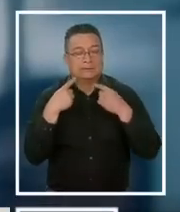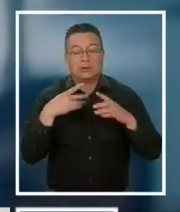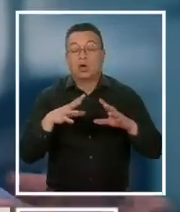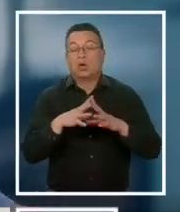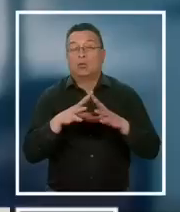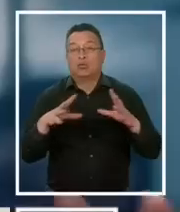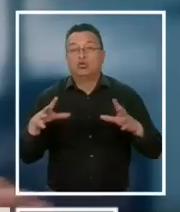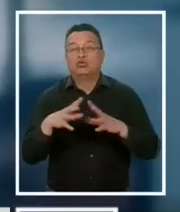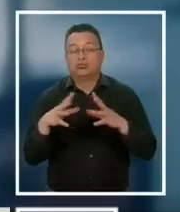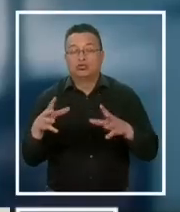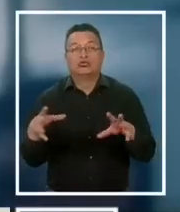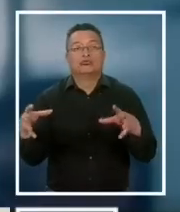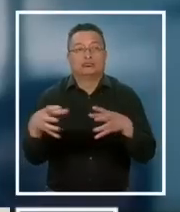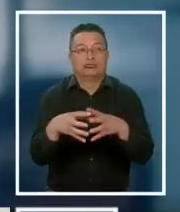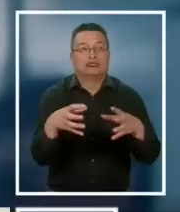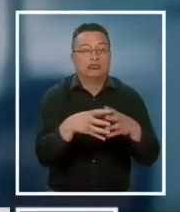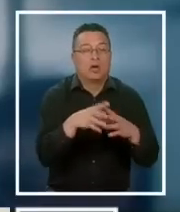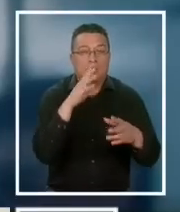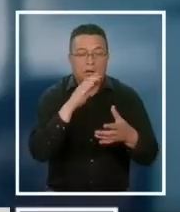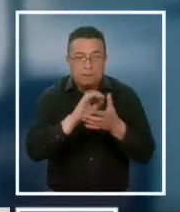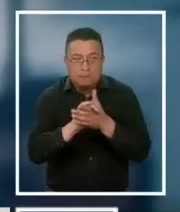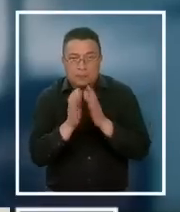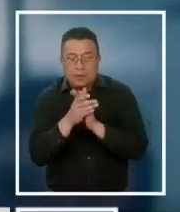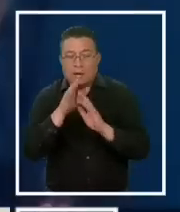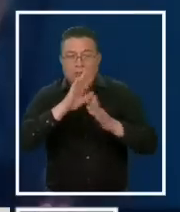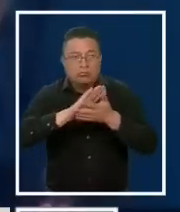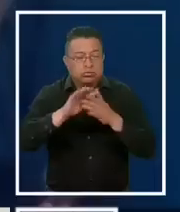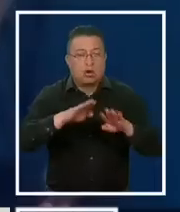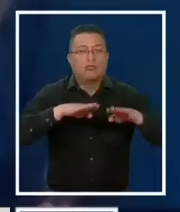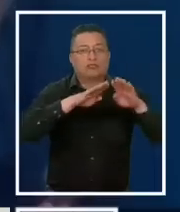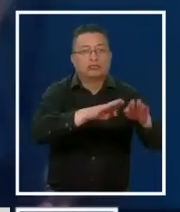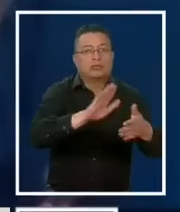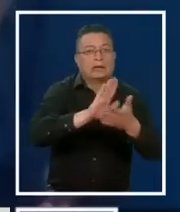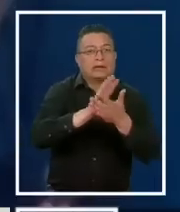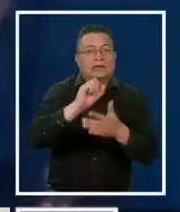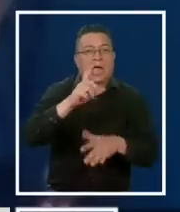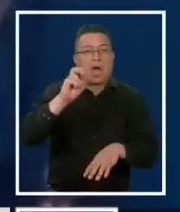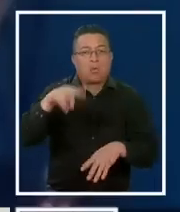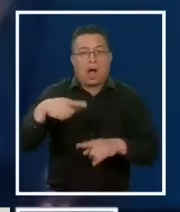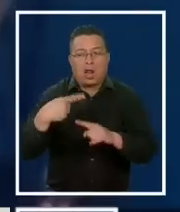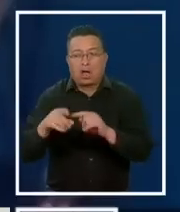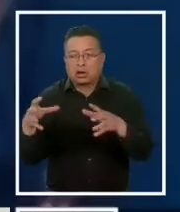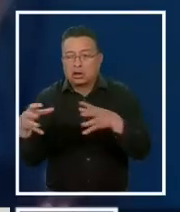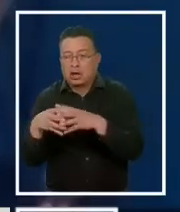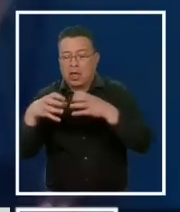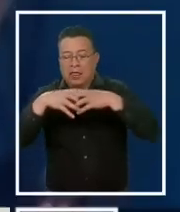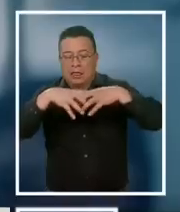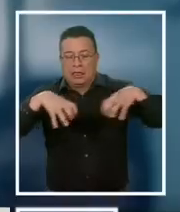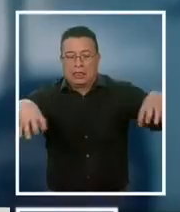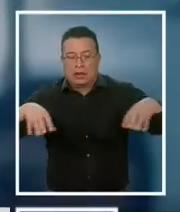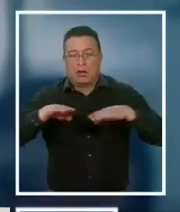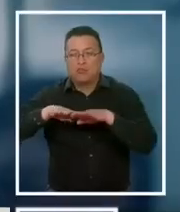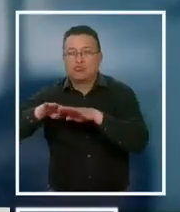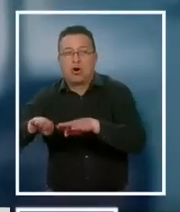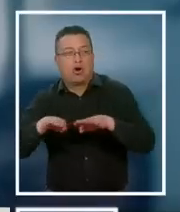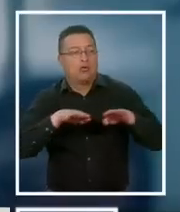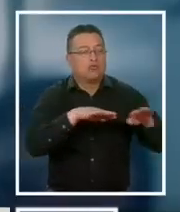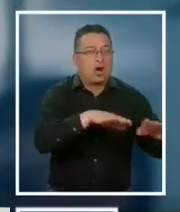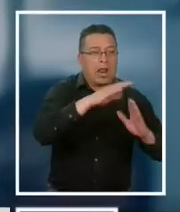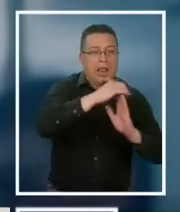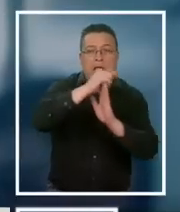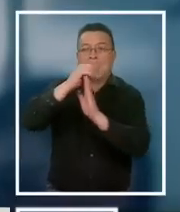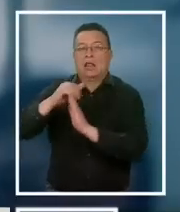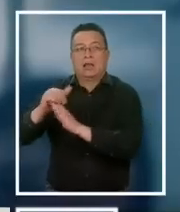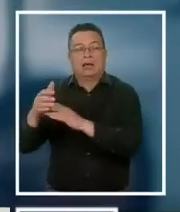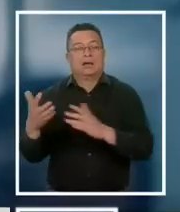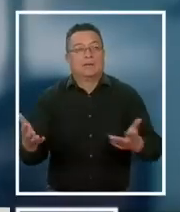muchos como se ve como sectores como guerrillas el aguanismo y una cosa como facciones al al interior de cada una una